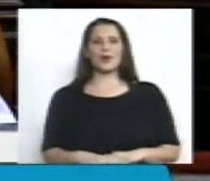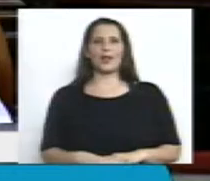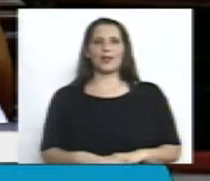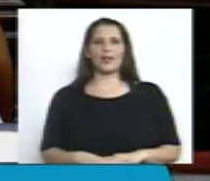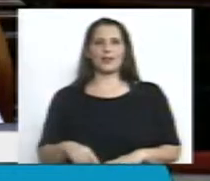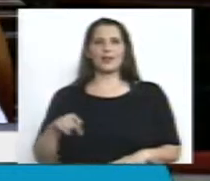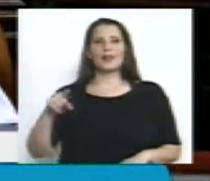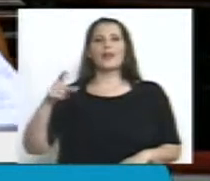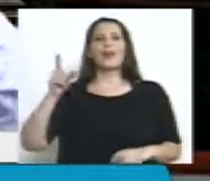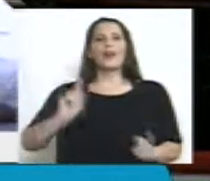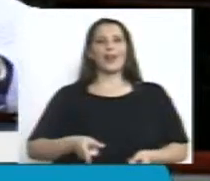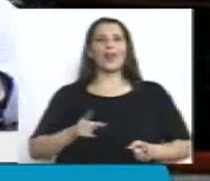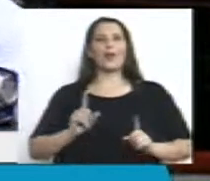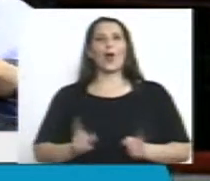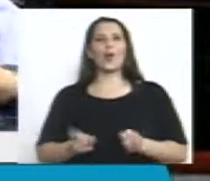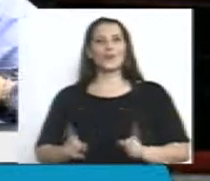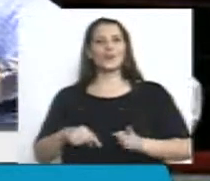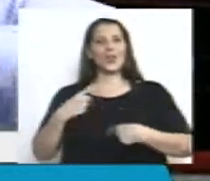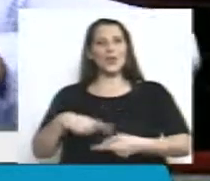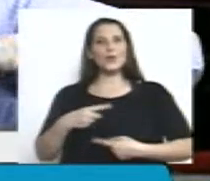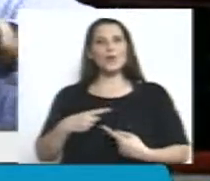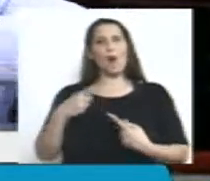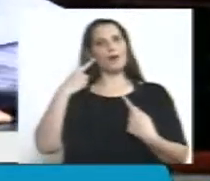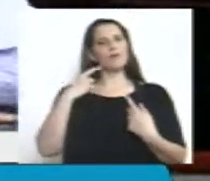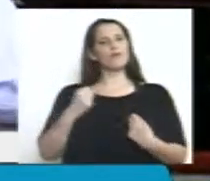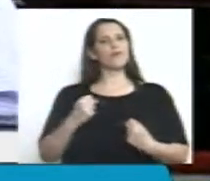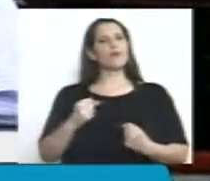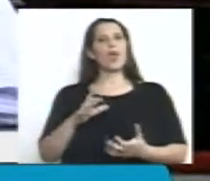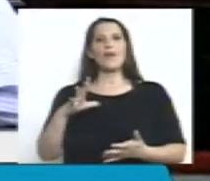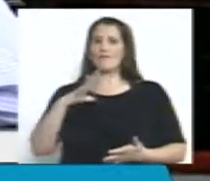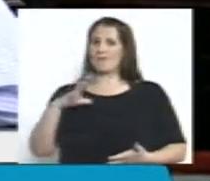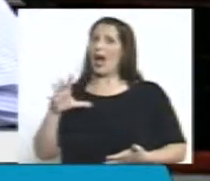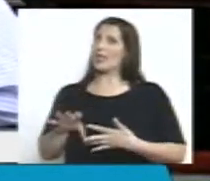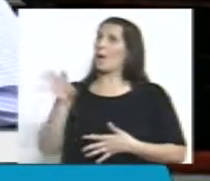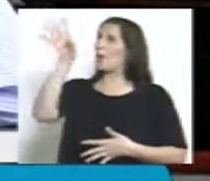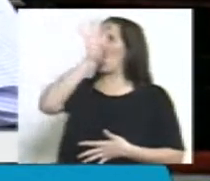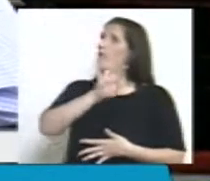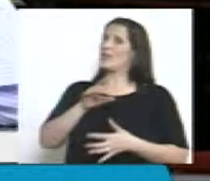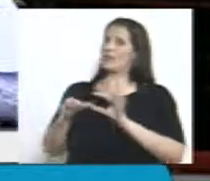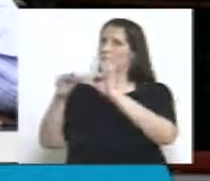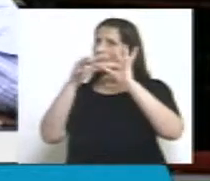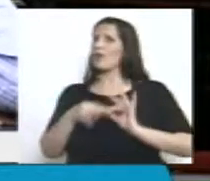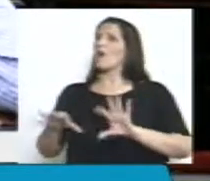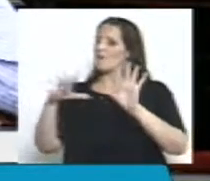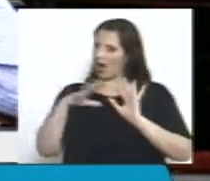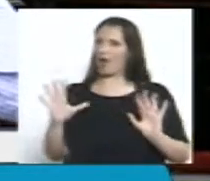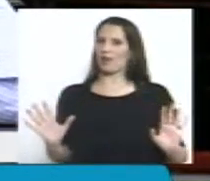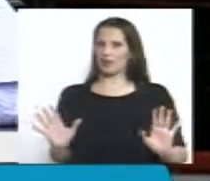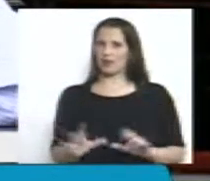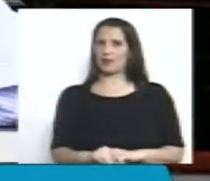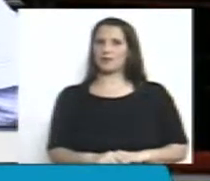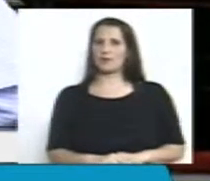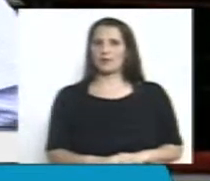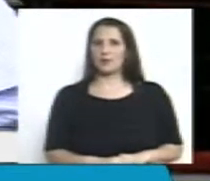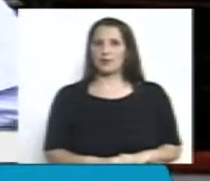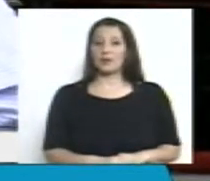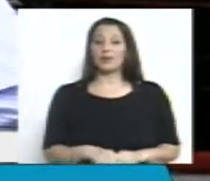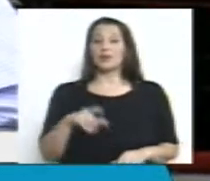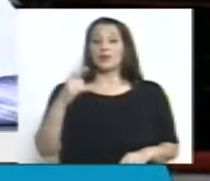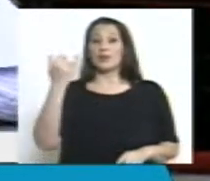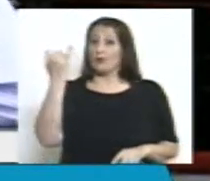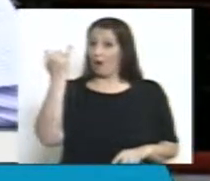y continúa consolidando la falta de federalismo que la Argentina tiene hoy. Entre